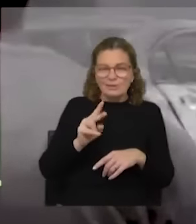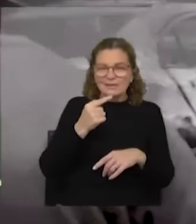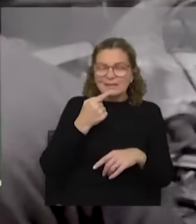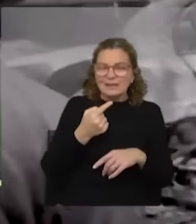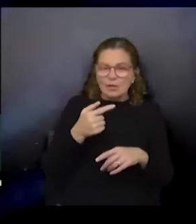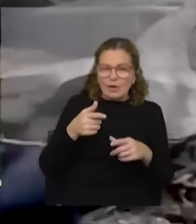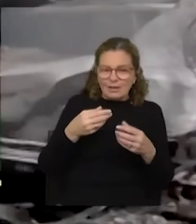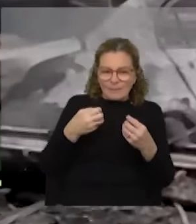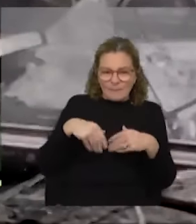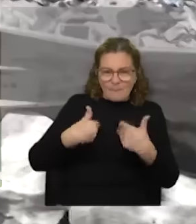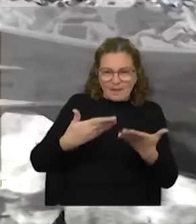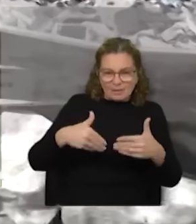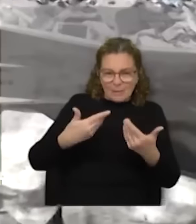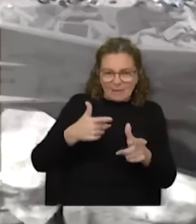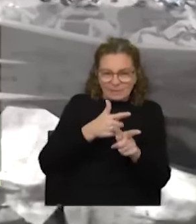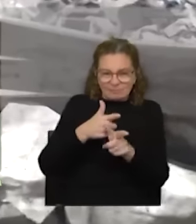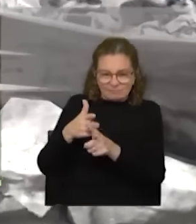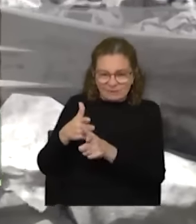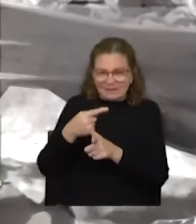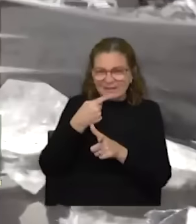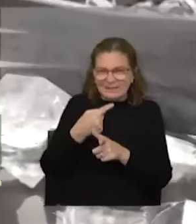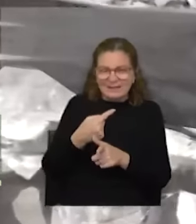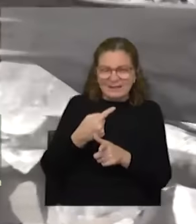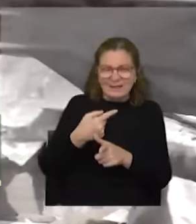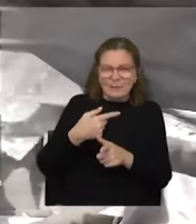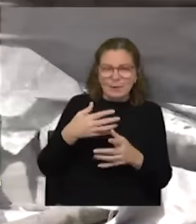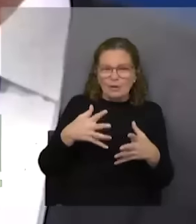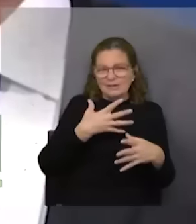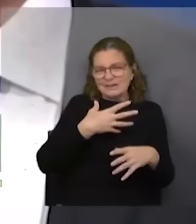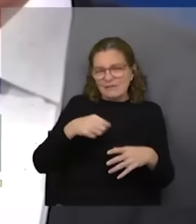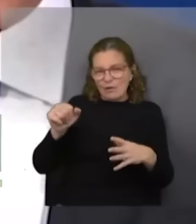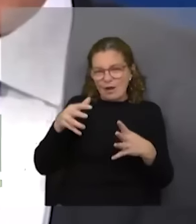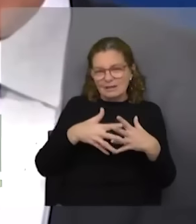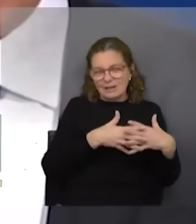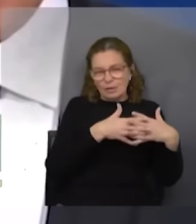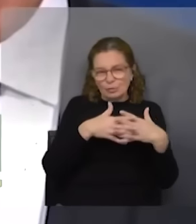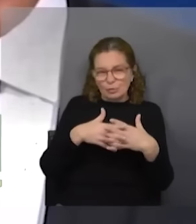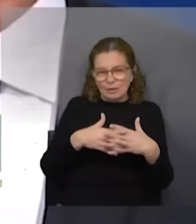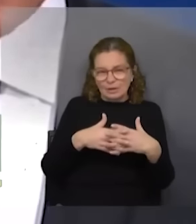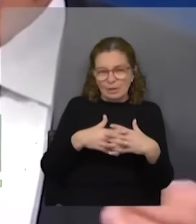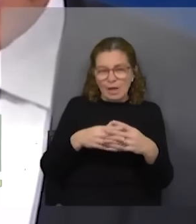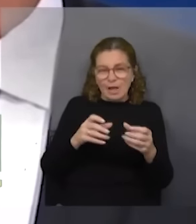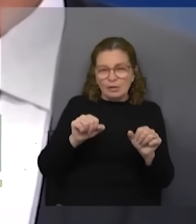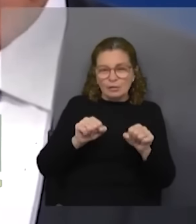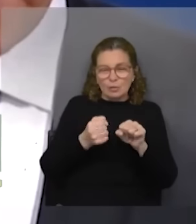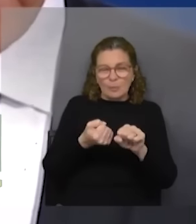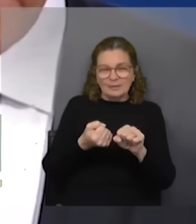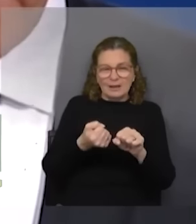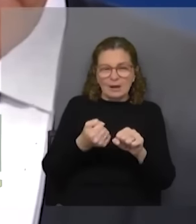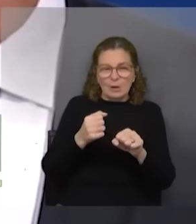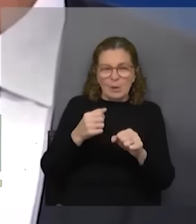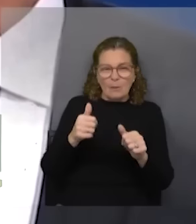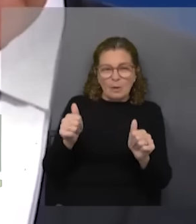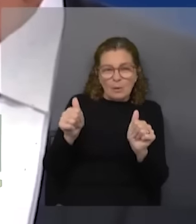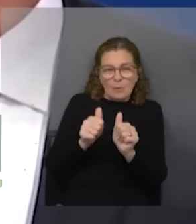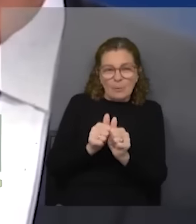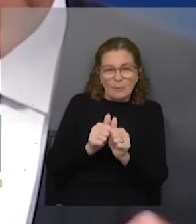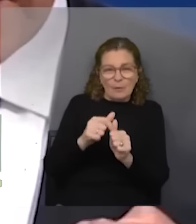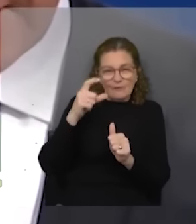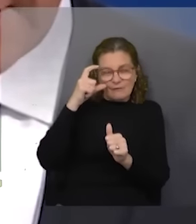ciertas armas y municiones a Israel crítica que ha llevado a Estados Unidos a suspender una reunión de alto nivel entre los principales asesores de gobierno de